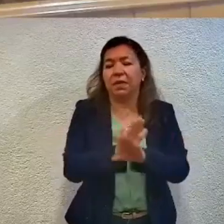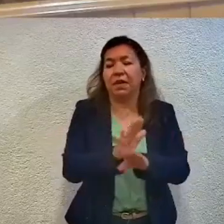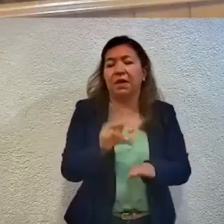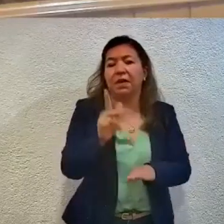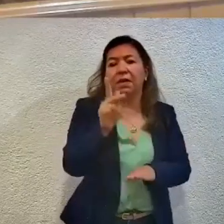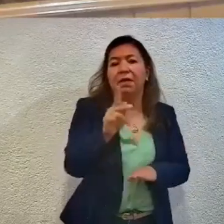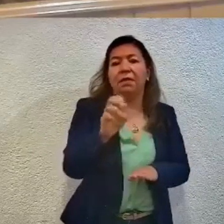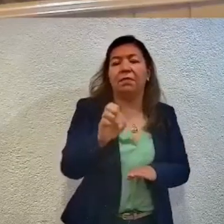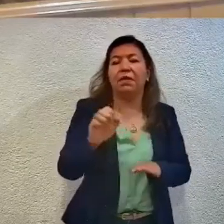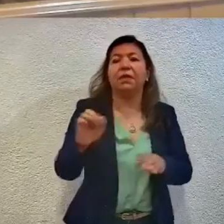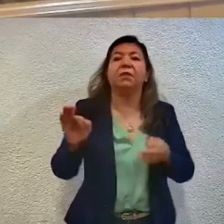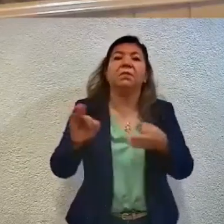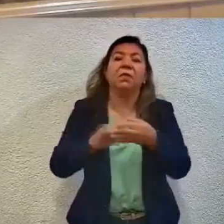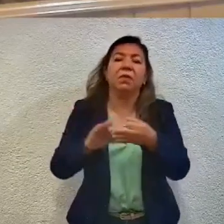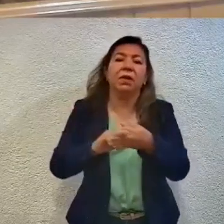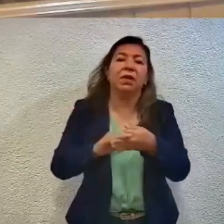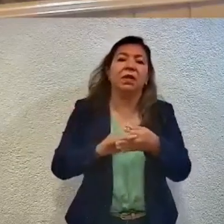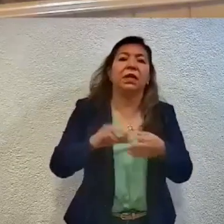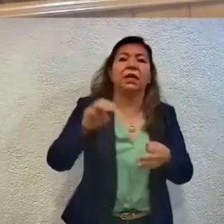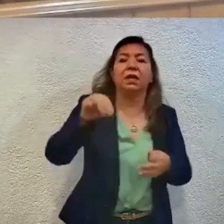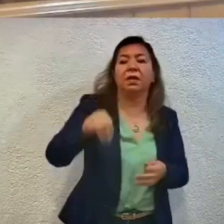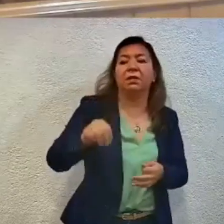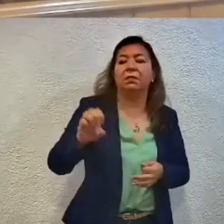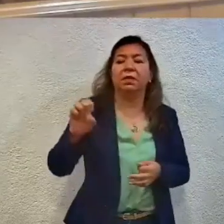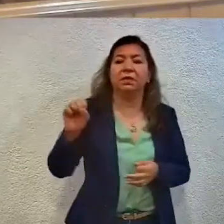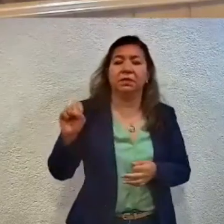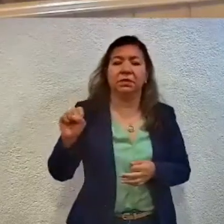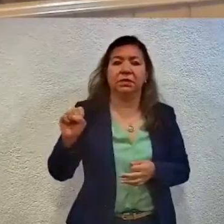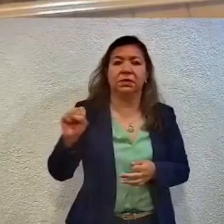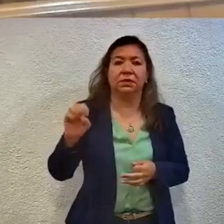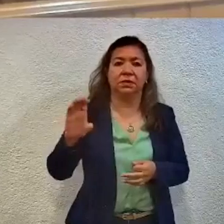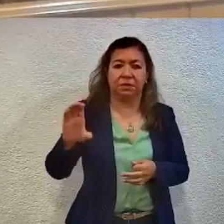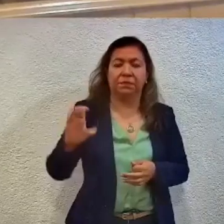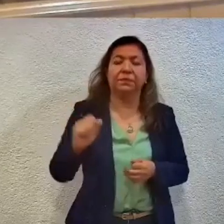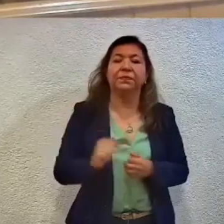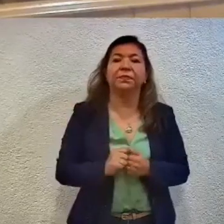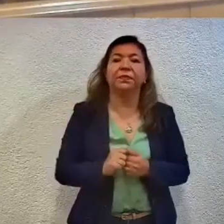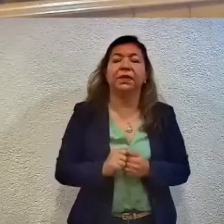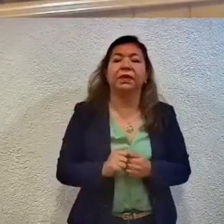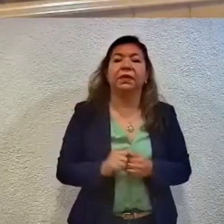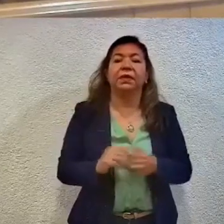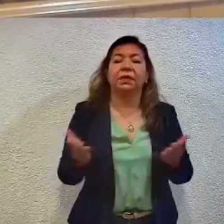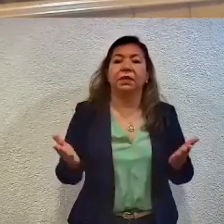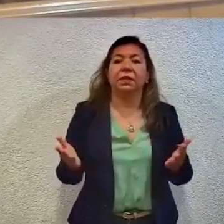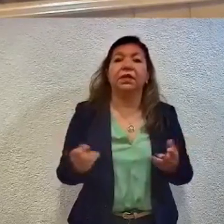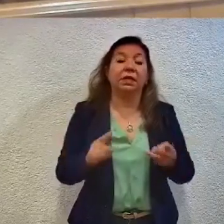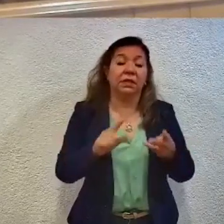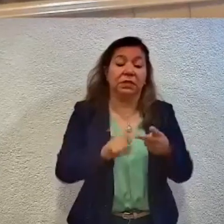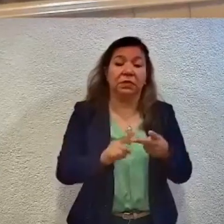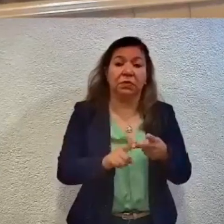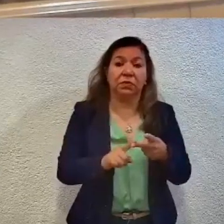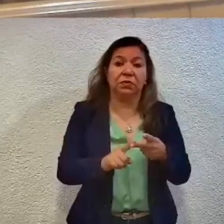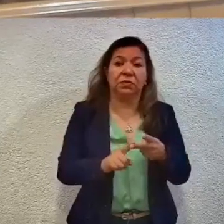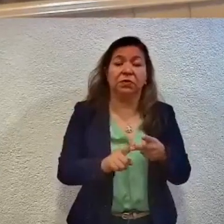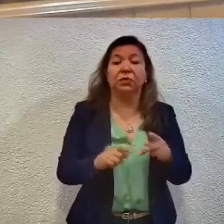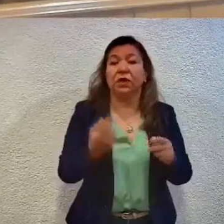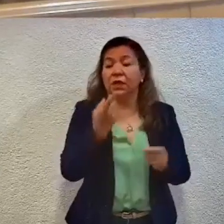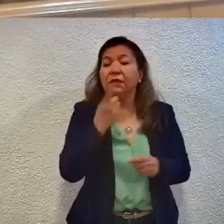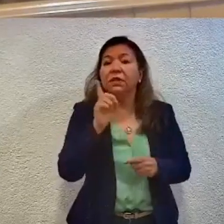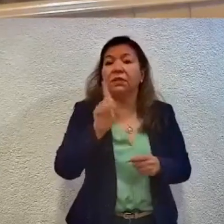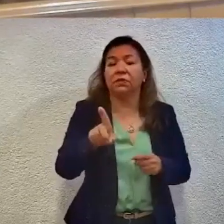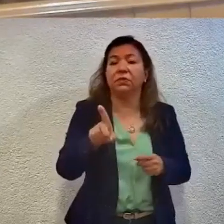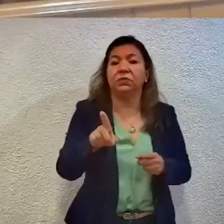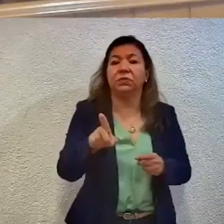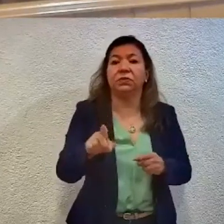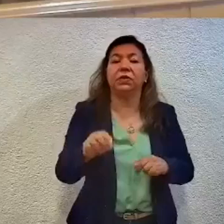los institutos políticos PES, Morena o MC. También en el proyecto se propone declarar infundado el segundo